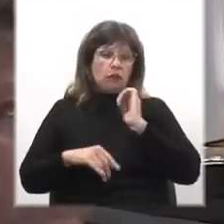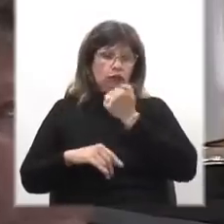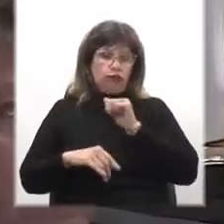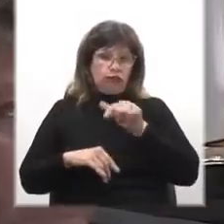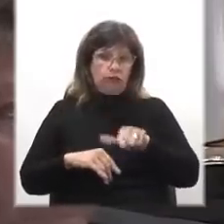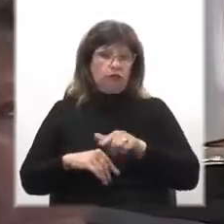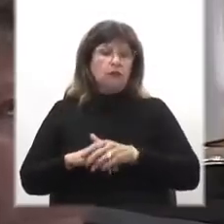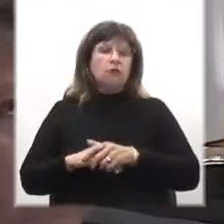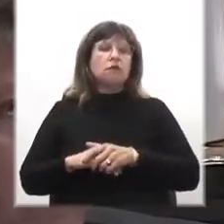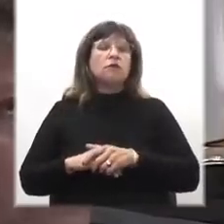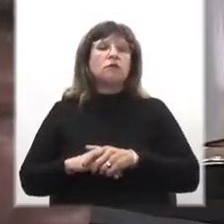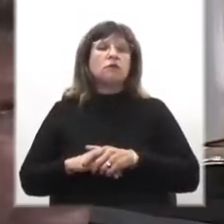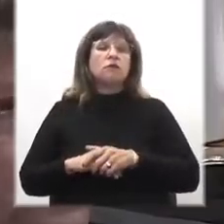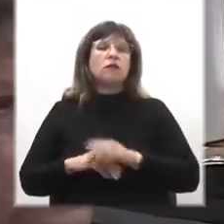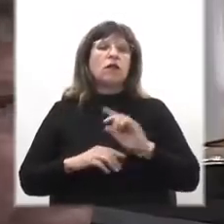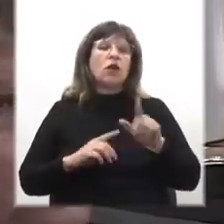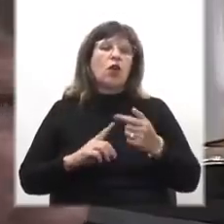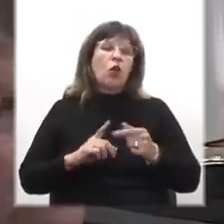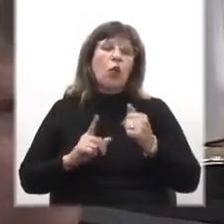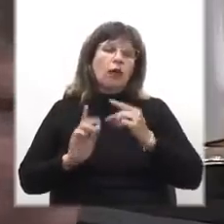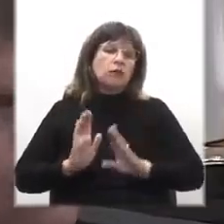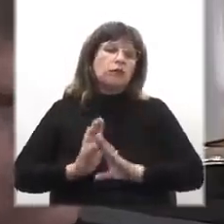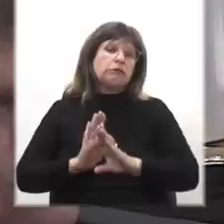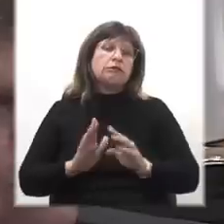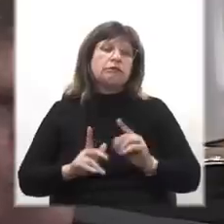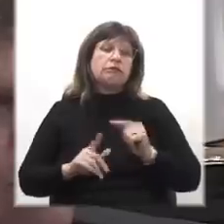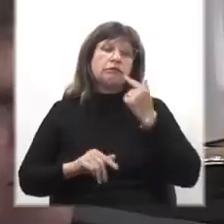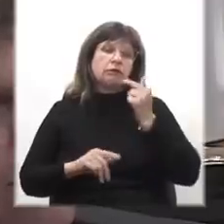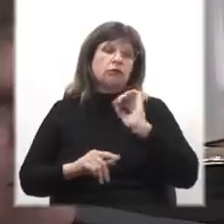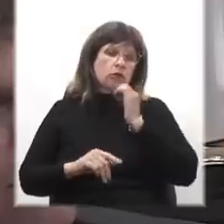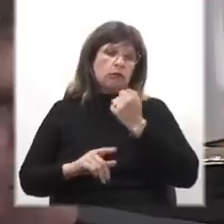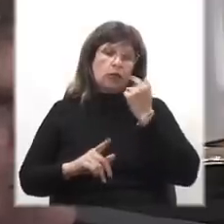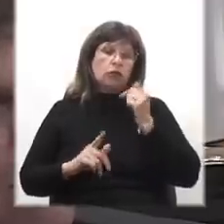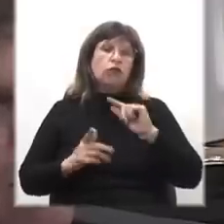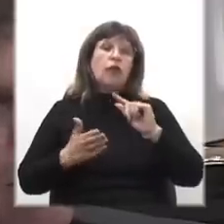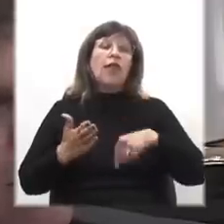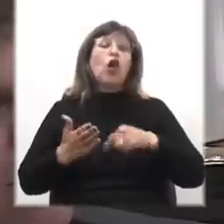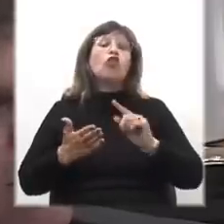confidencial cuando esté amparado por una cláusula contractual.